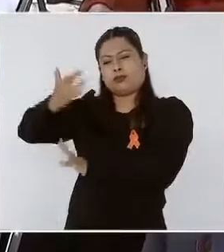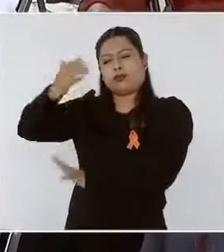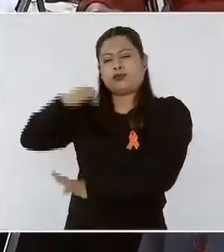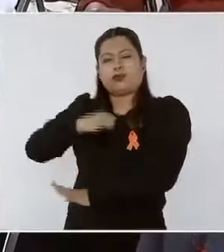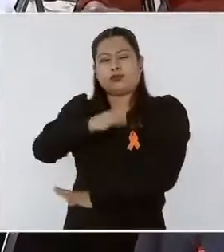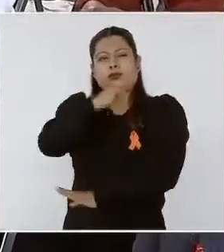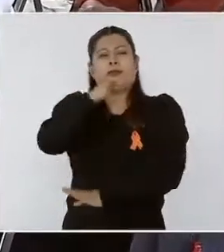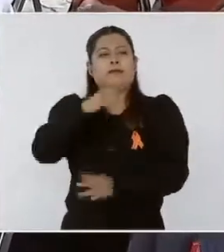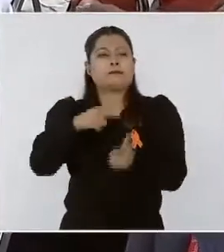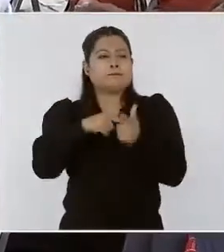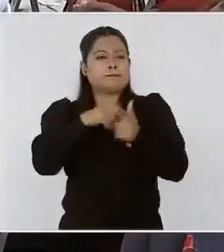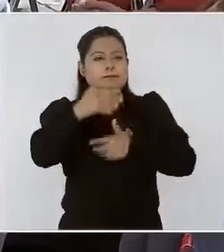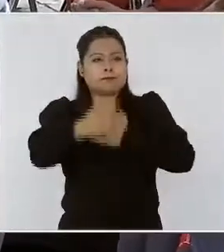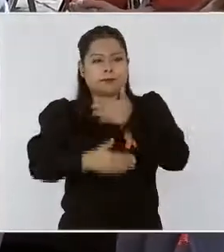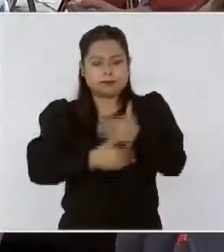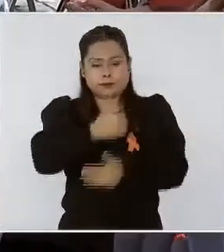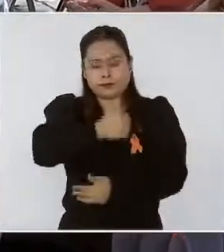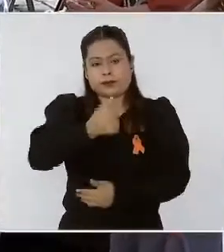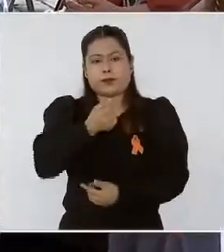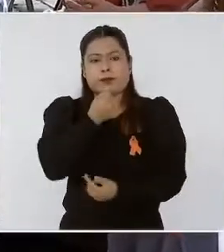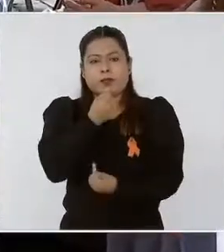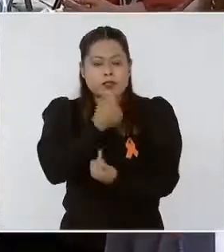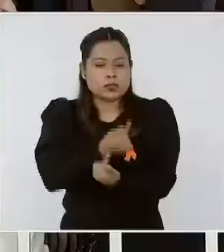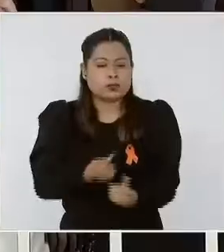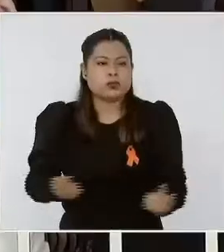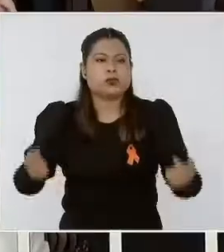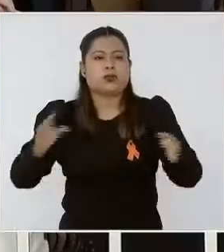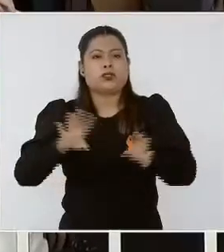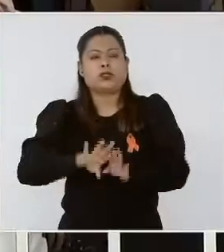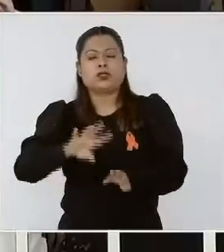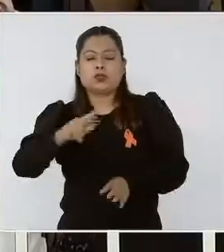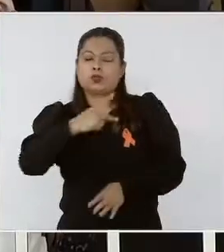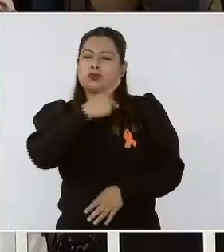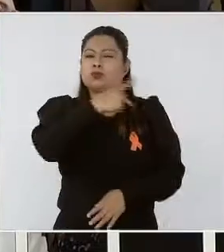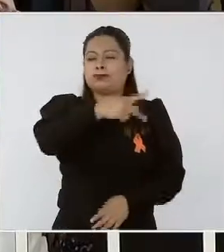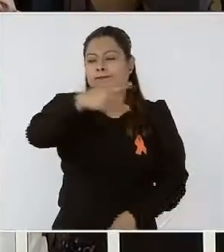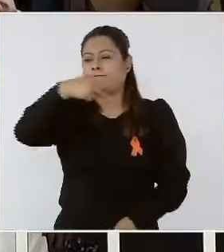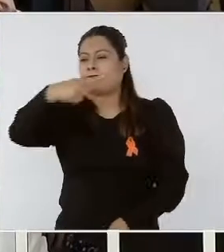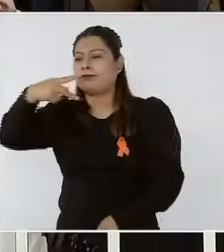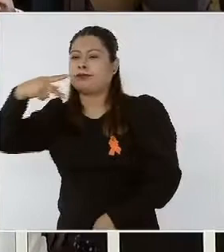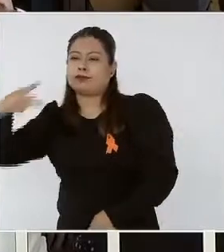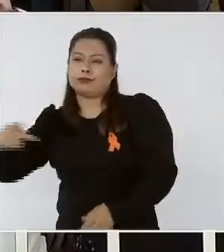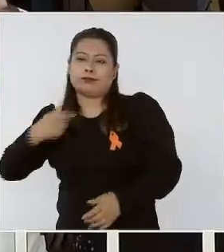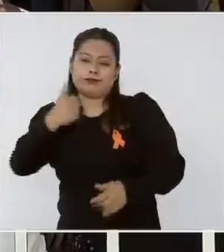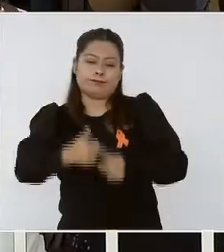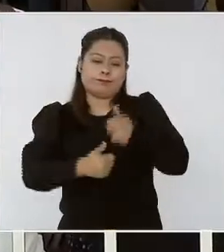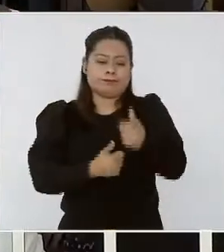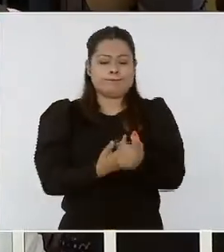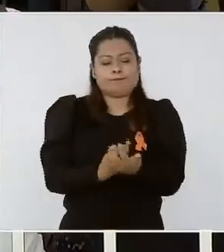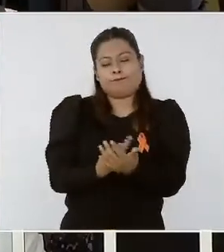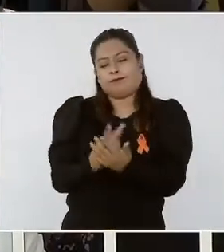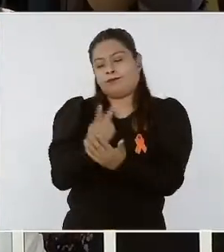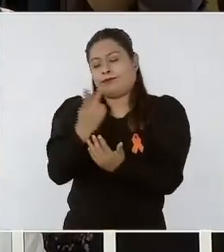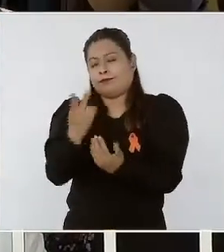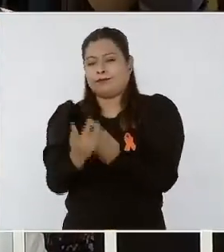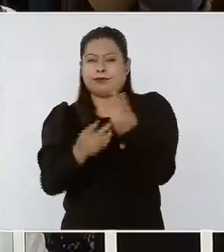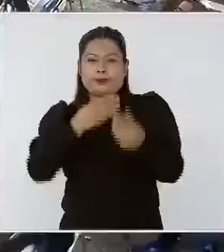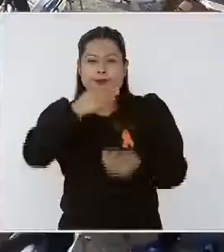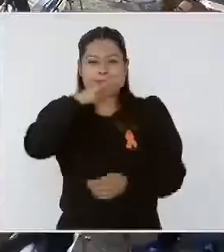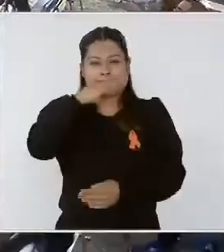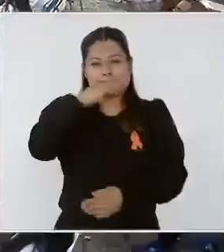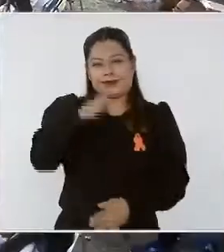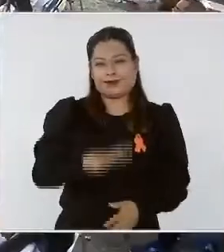y retoñan en cada niño como las tuyas en cada brote de milpa.